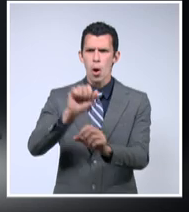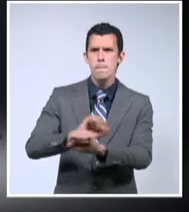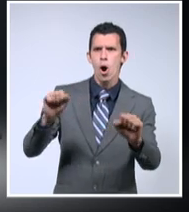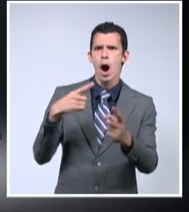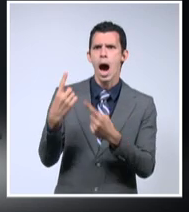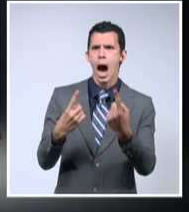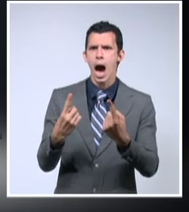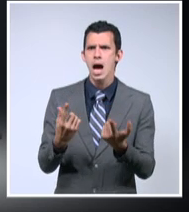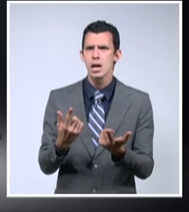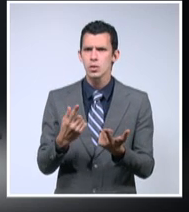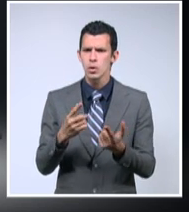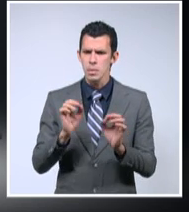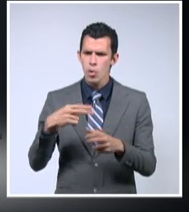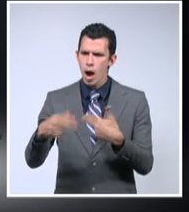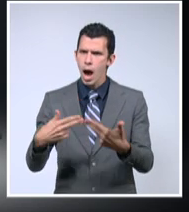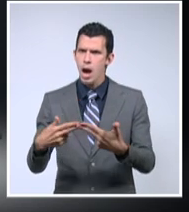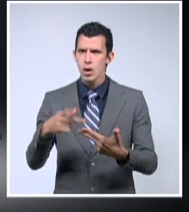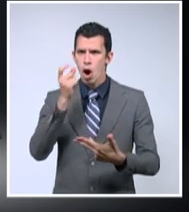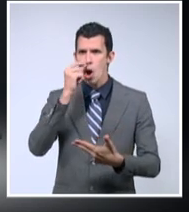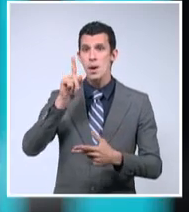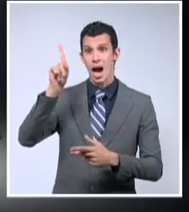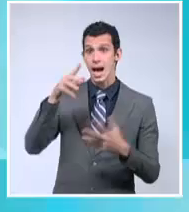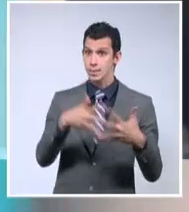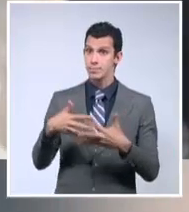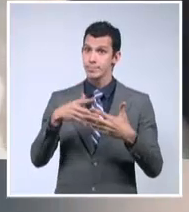aquello. Y es menos riesgoso.